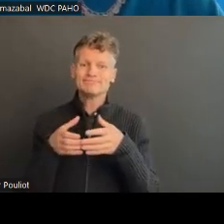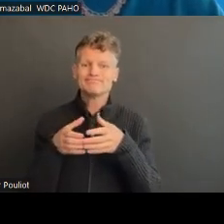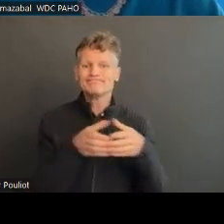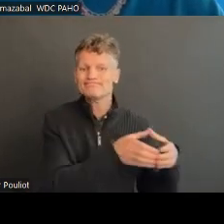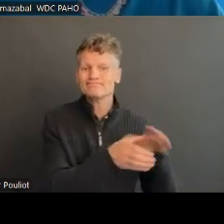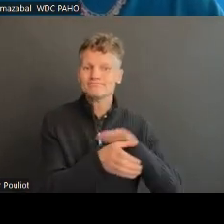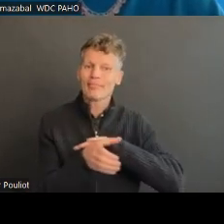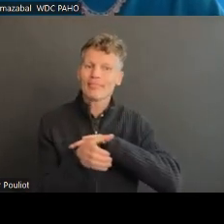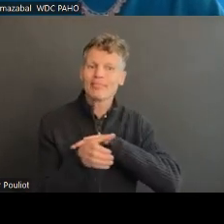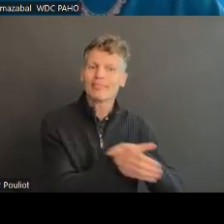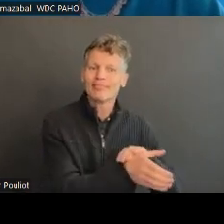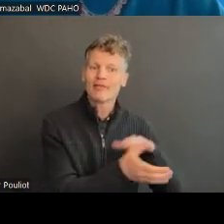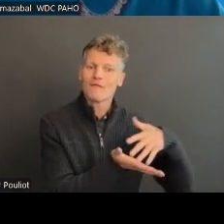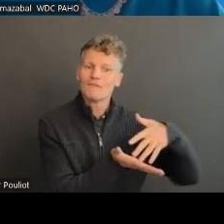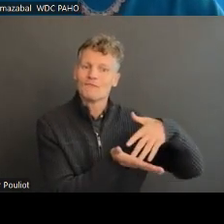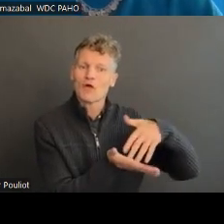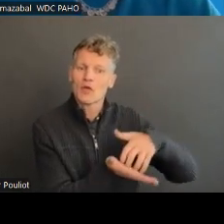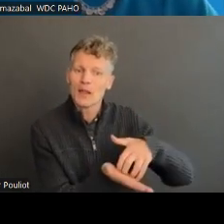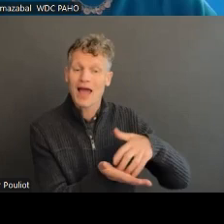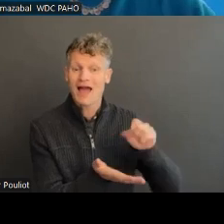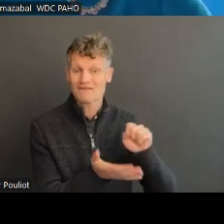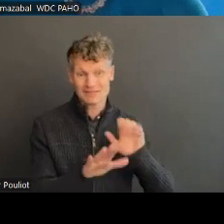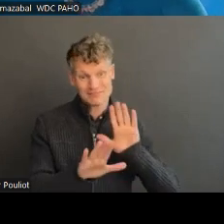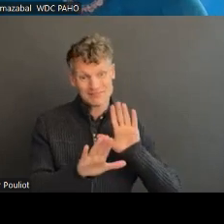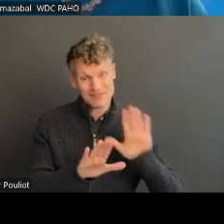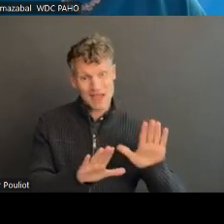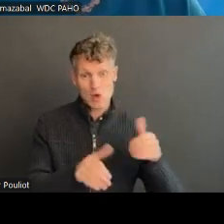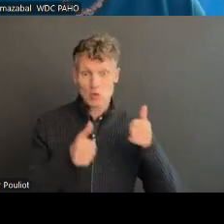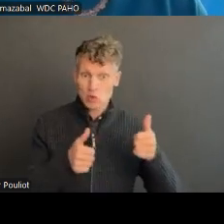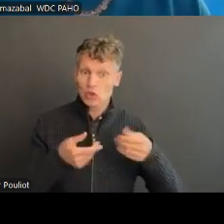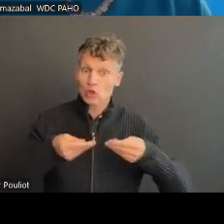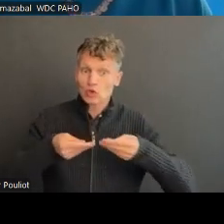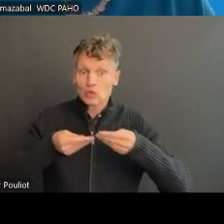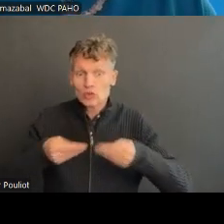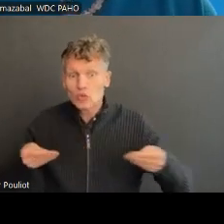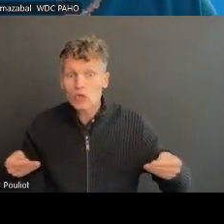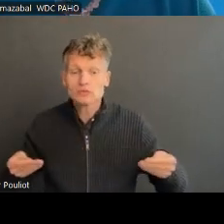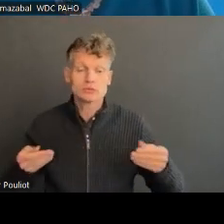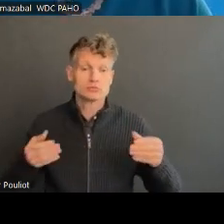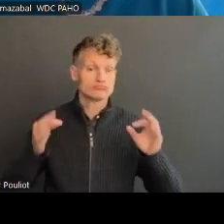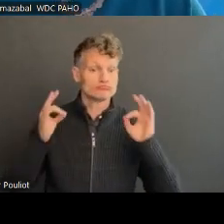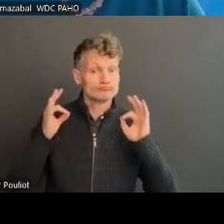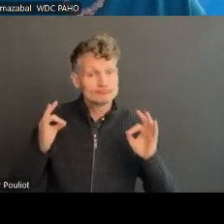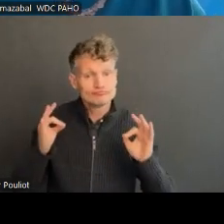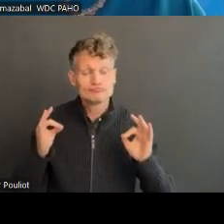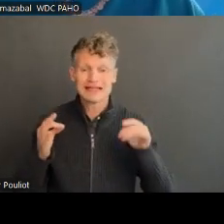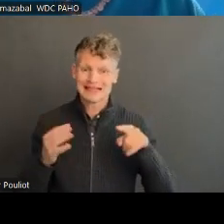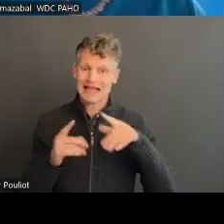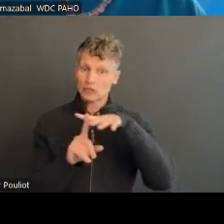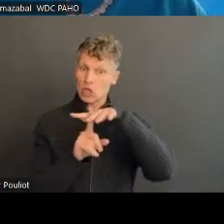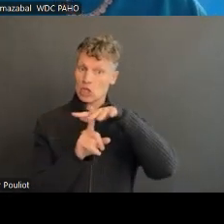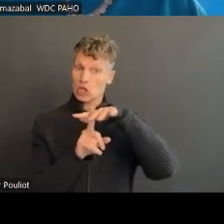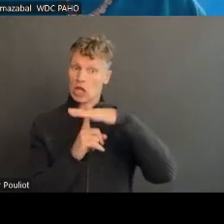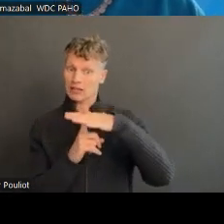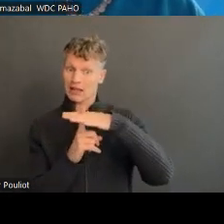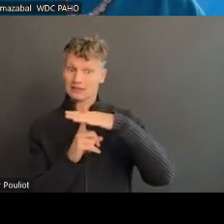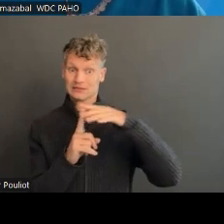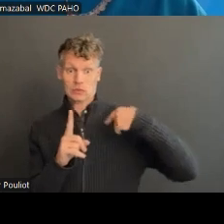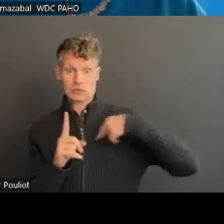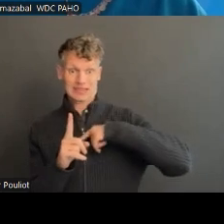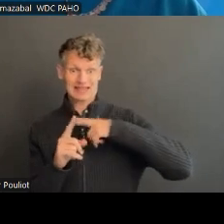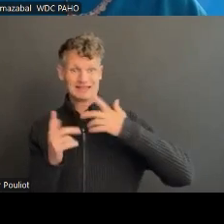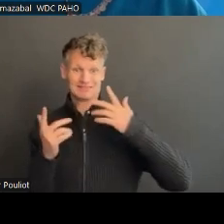vida y bienestar. En ese contexto, ¿cierto? Cuando analizamos ya antiguos, ¿cierto? De algunos